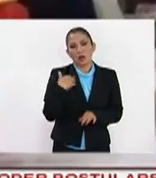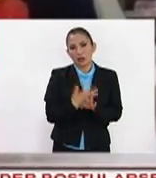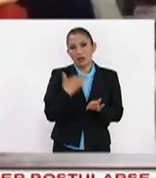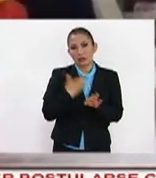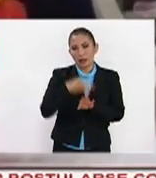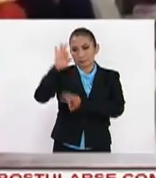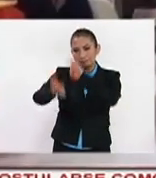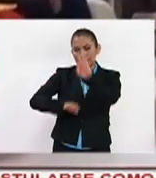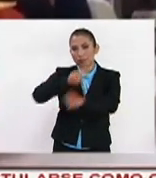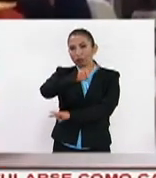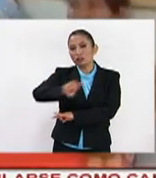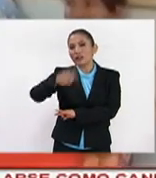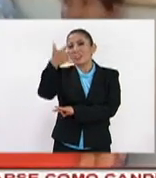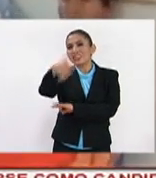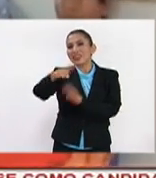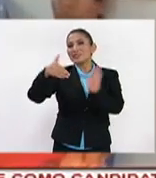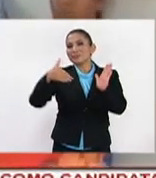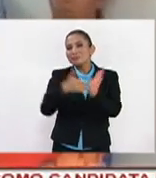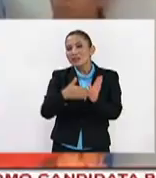momento se han atendido